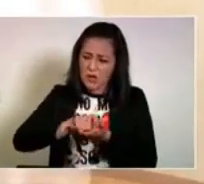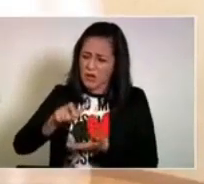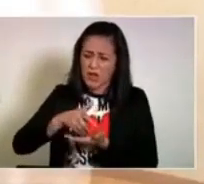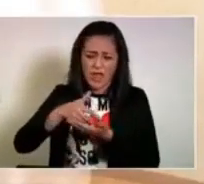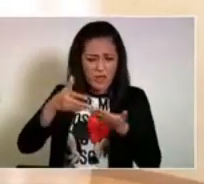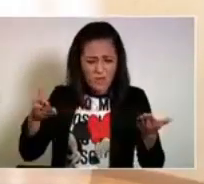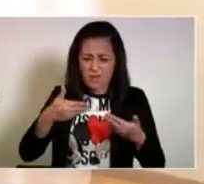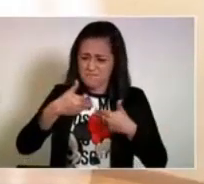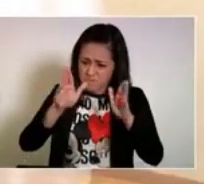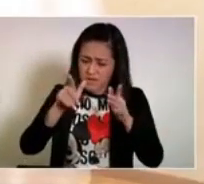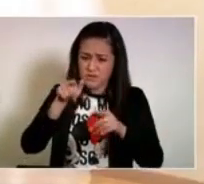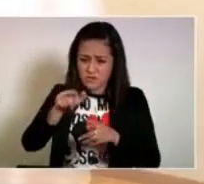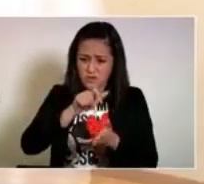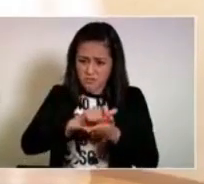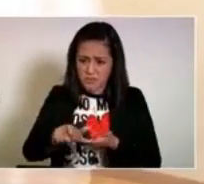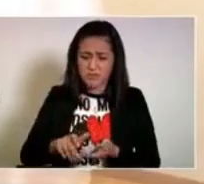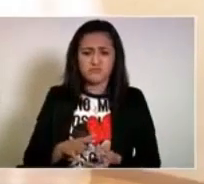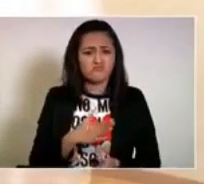este momento.